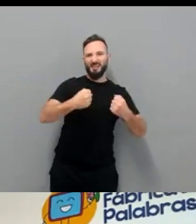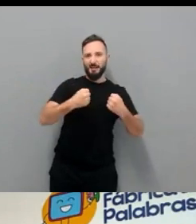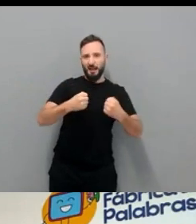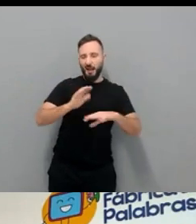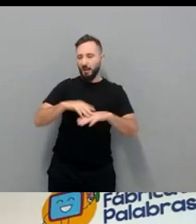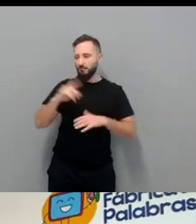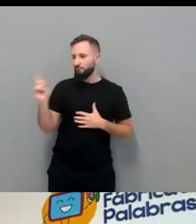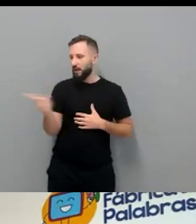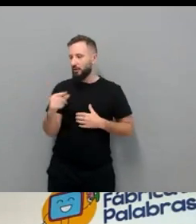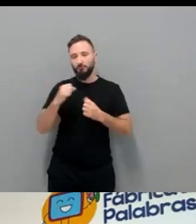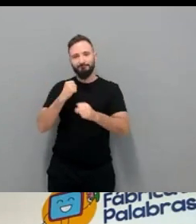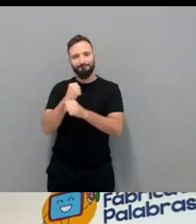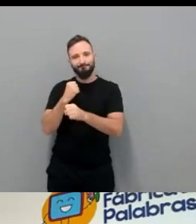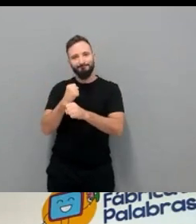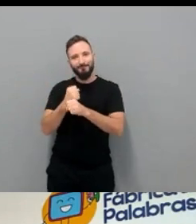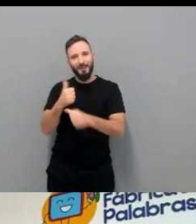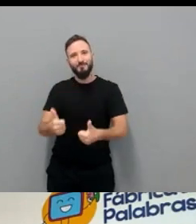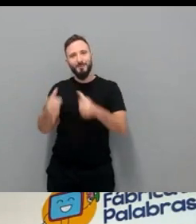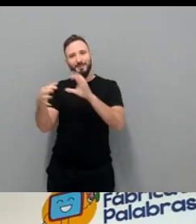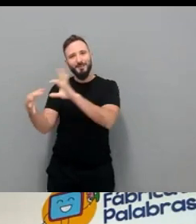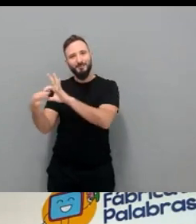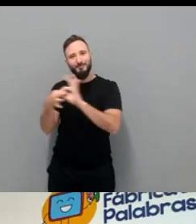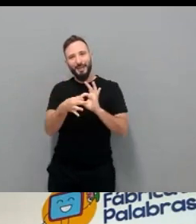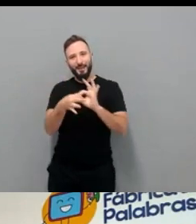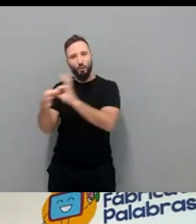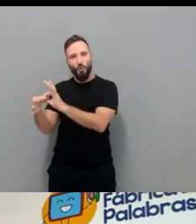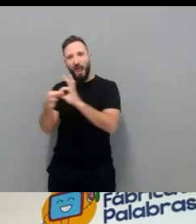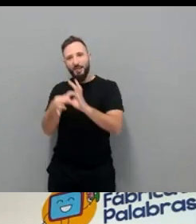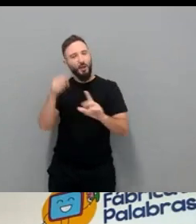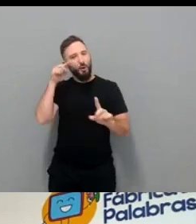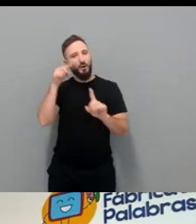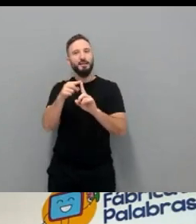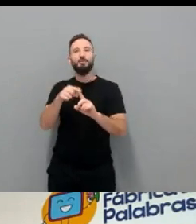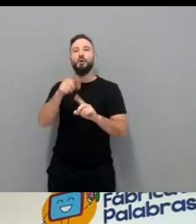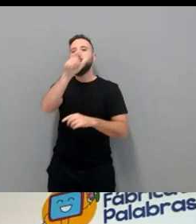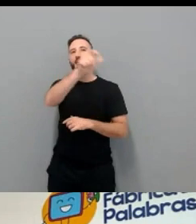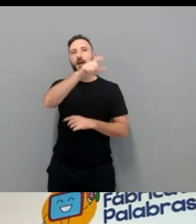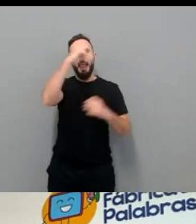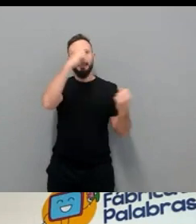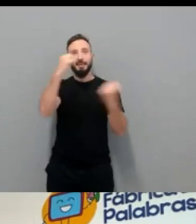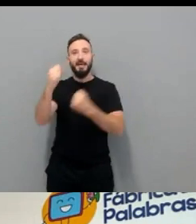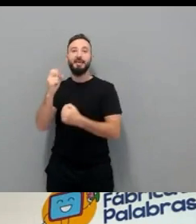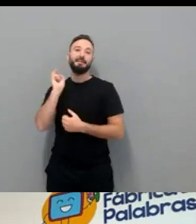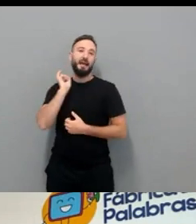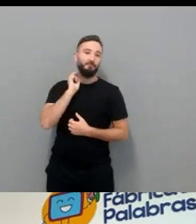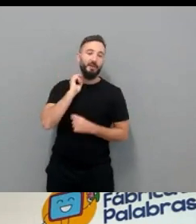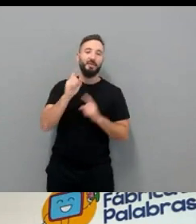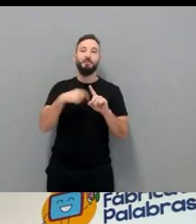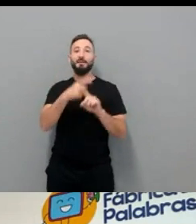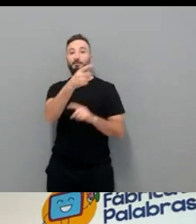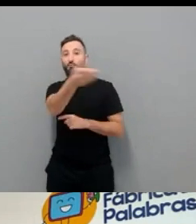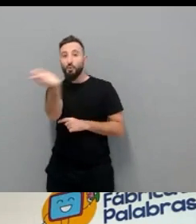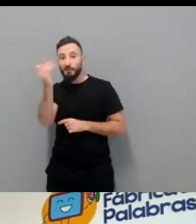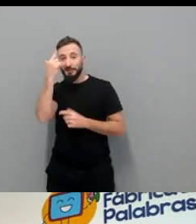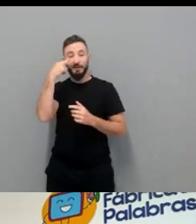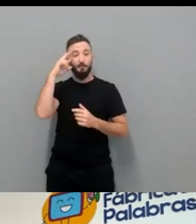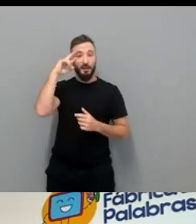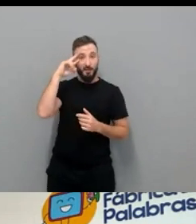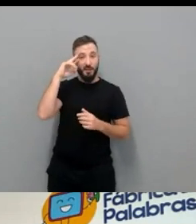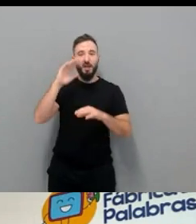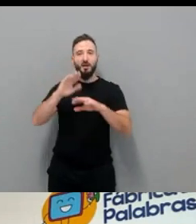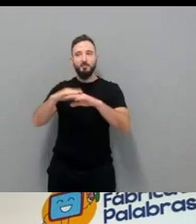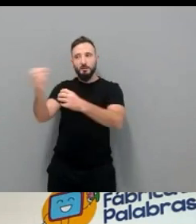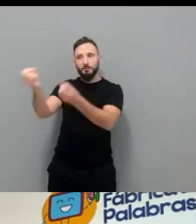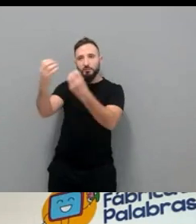sea de carácter más vinculante lo que desde las entidades a espacio y desde vuestra experiencia estáis trasladando sea